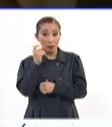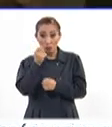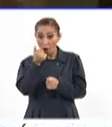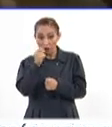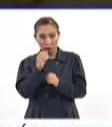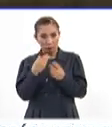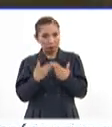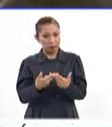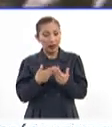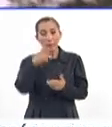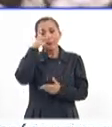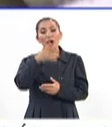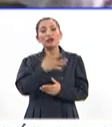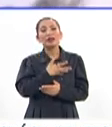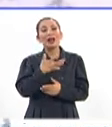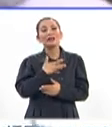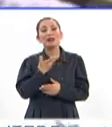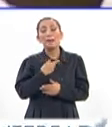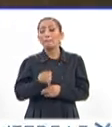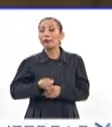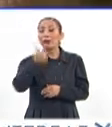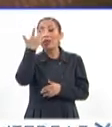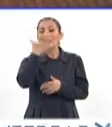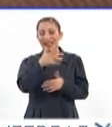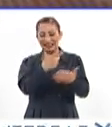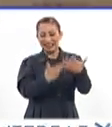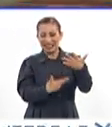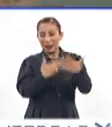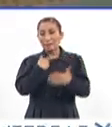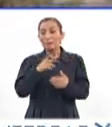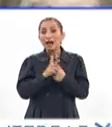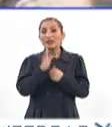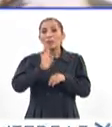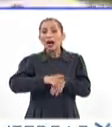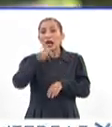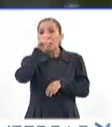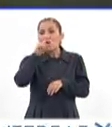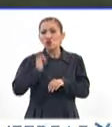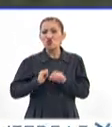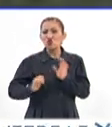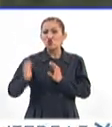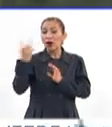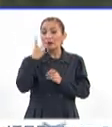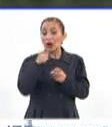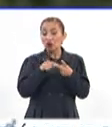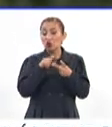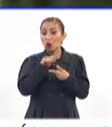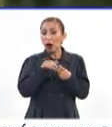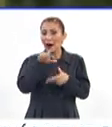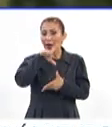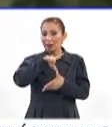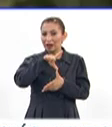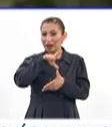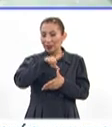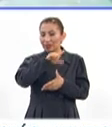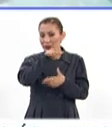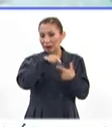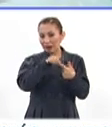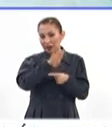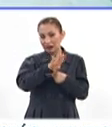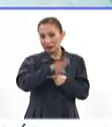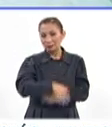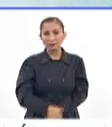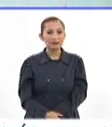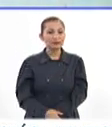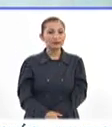pocos. México se encuentra entre las primeras 10 naciones con más lenguas originarias, ocupando el segundo lugar en América Latina después de